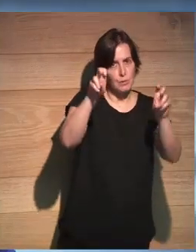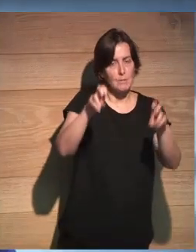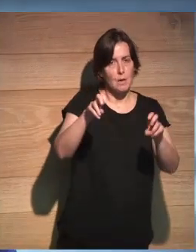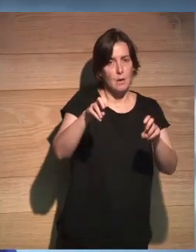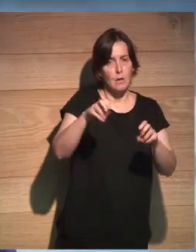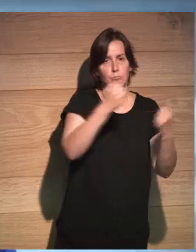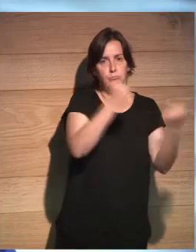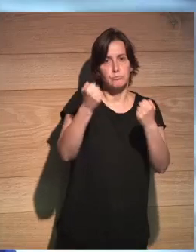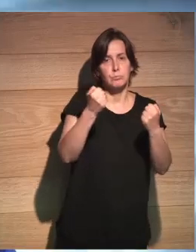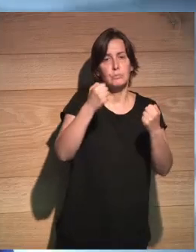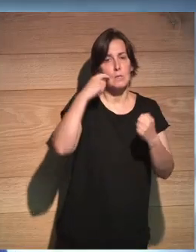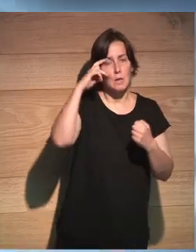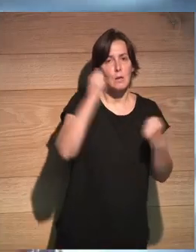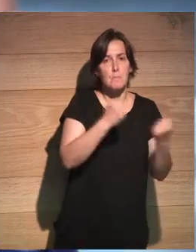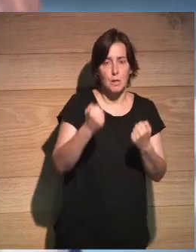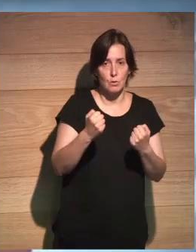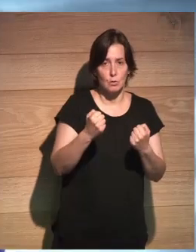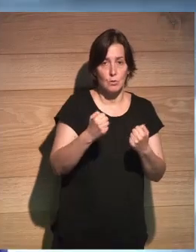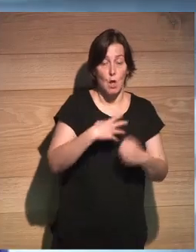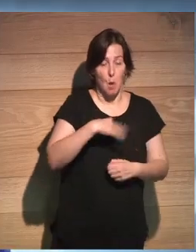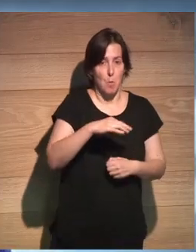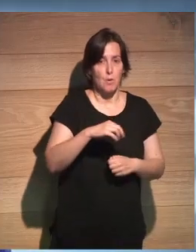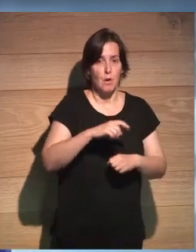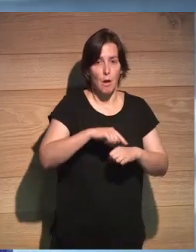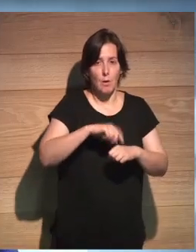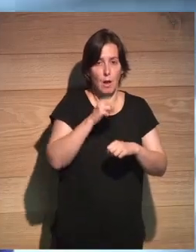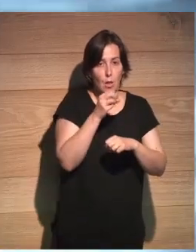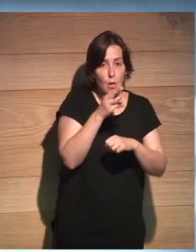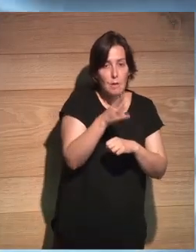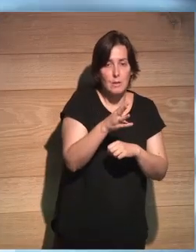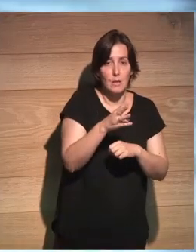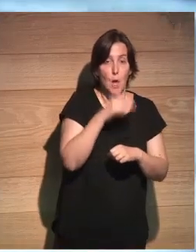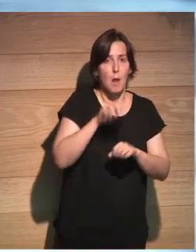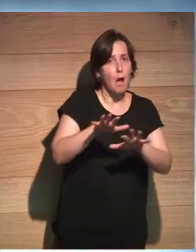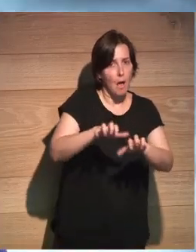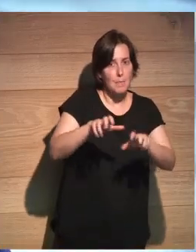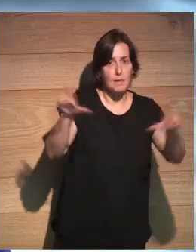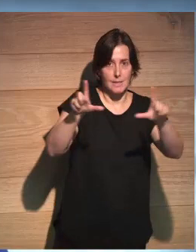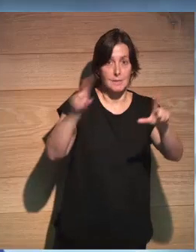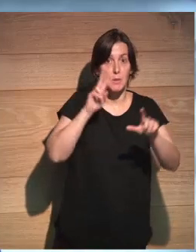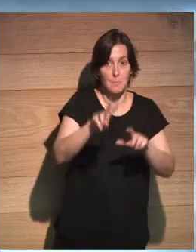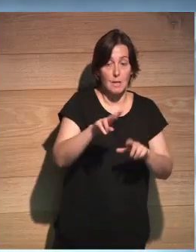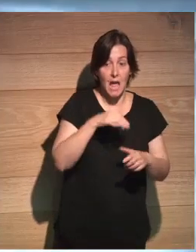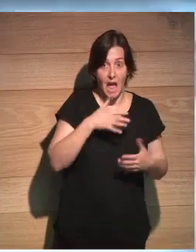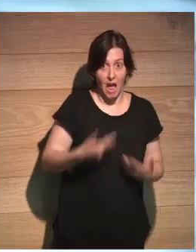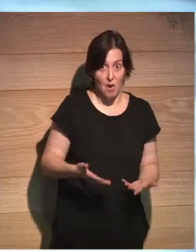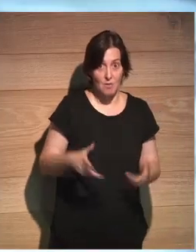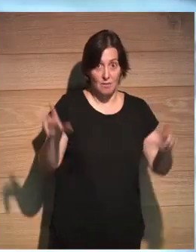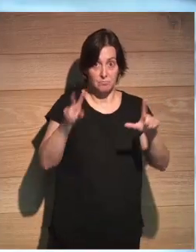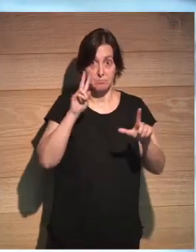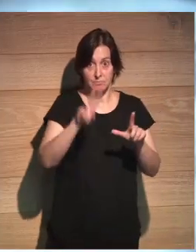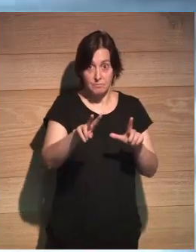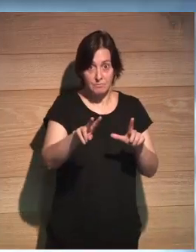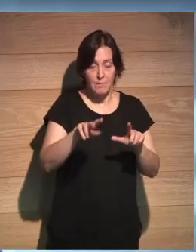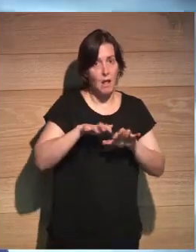pues un programa que te permitía quedarte hasta las 3 o las 4 de la mañana, que duraba aquello porque realmente aprendías. Yo no sé qué se aprende quedándote o mirando